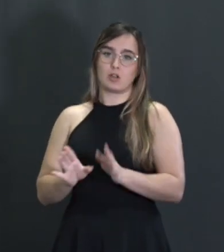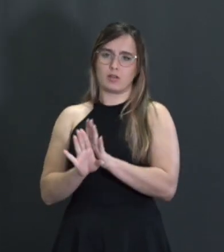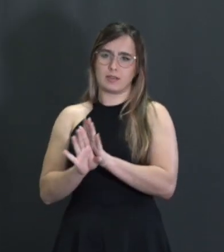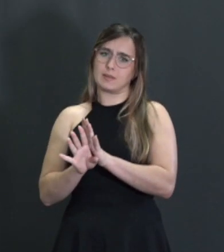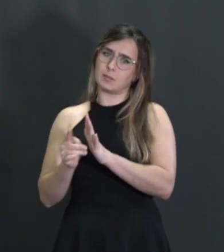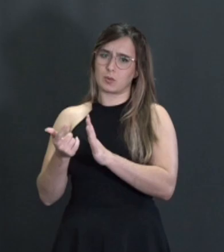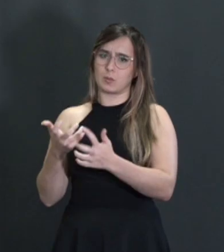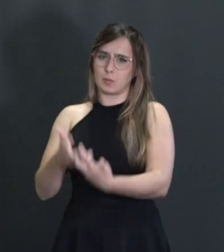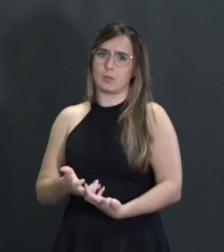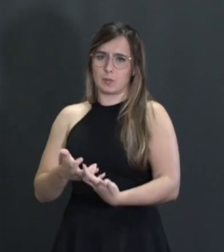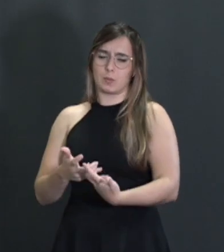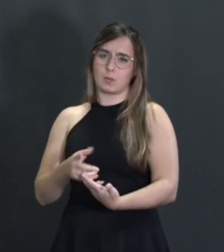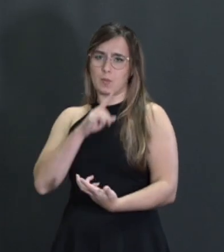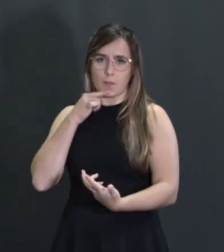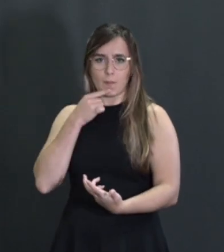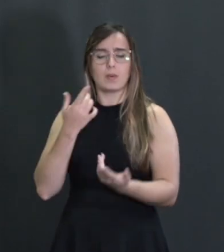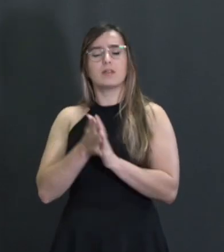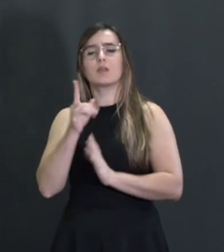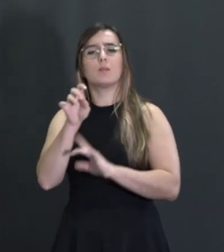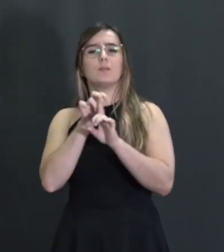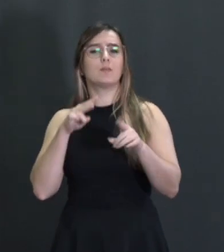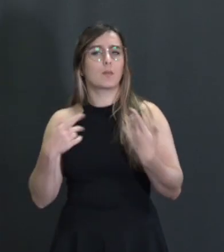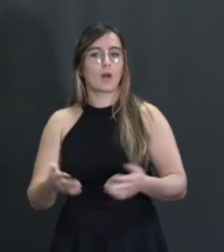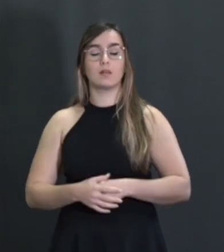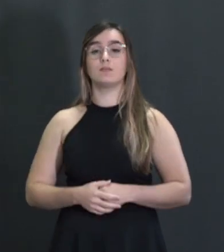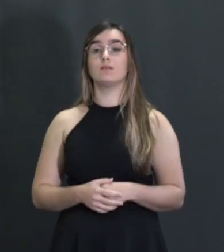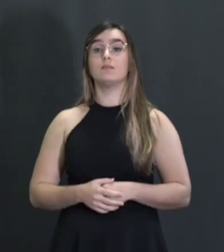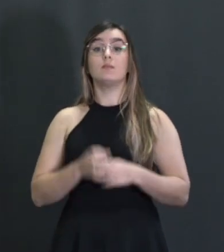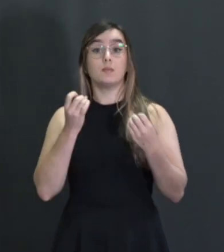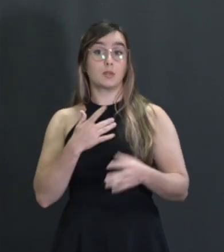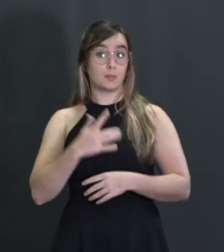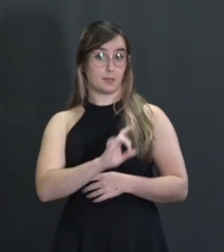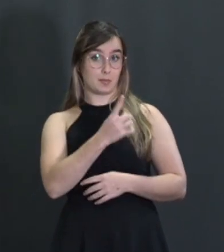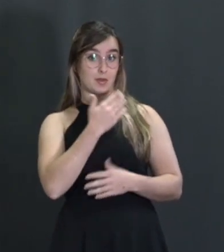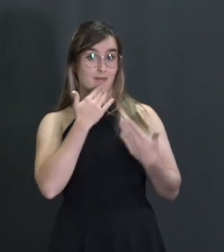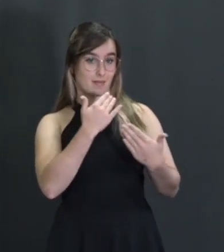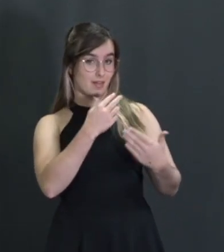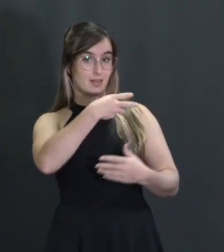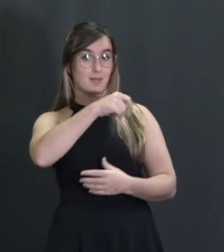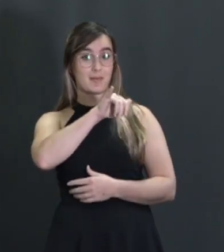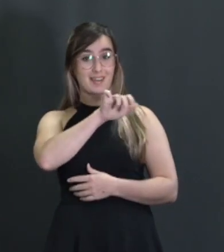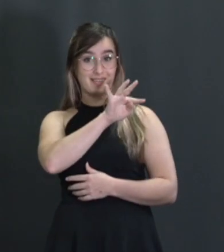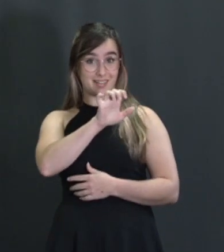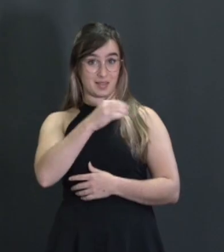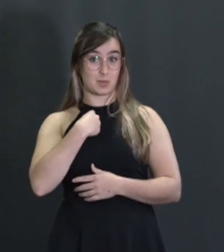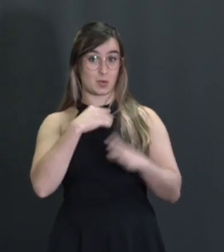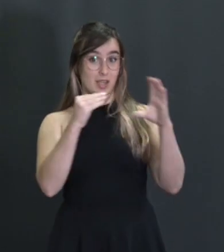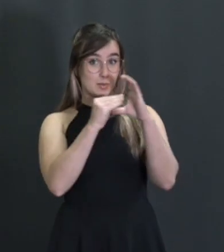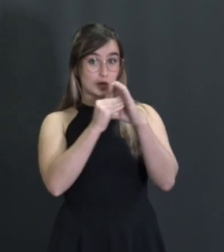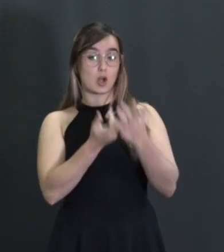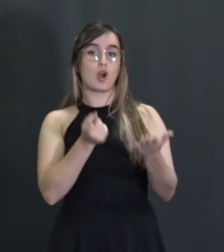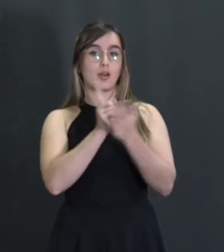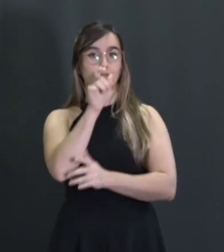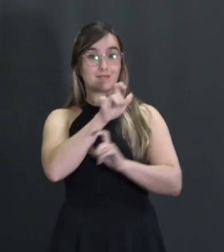que... ¿Cómo lo ves? Bueno, yo en primer lugar quiero agradecer a Maite que el Inserso haya recuperado la agenda de